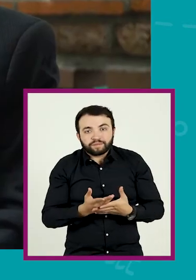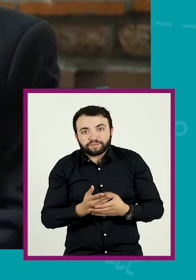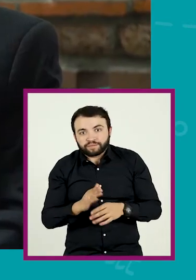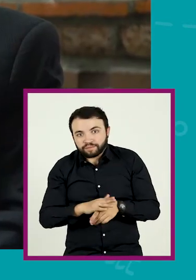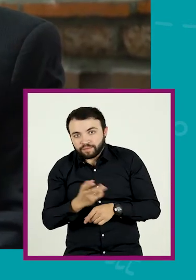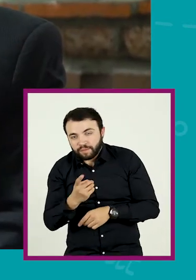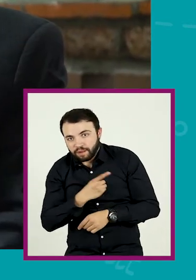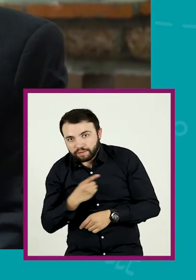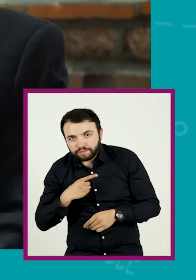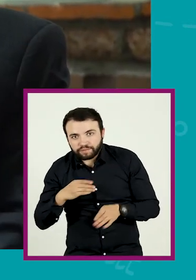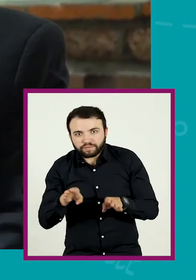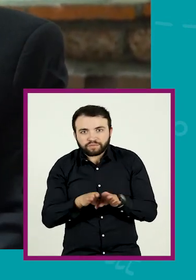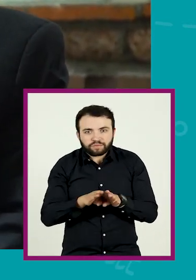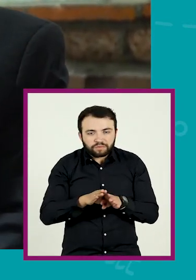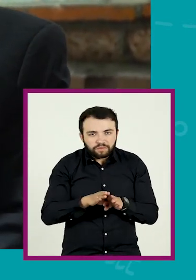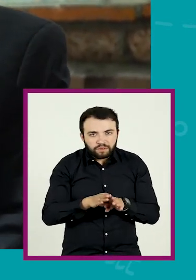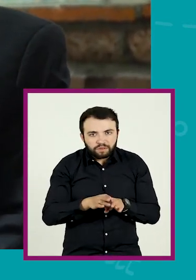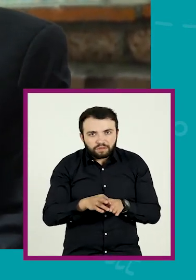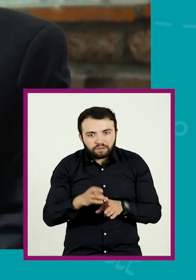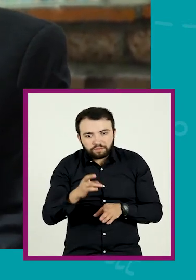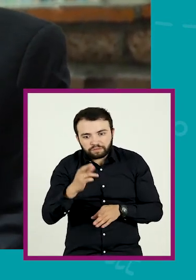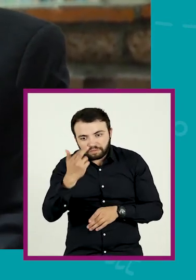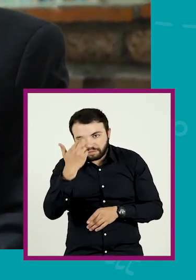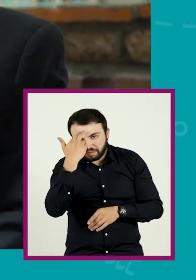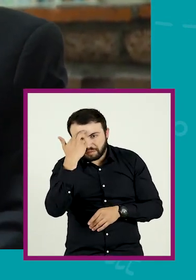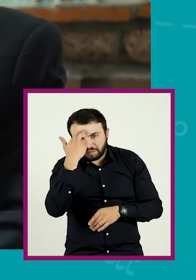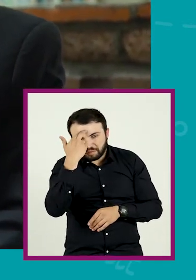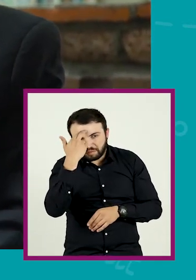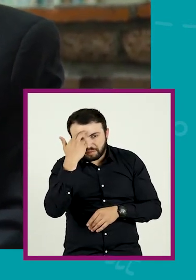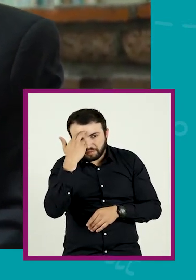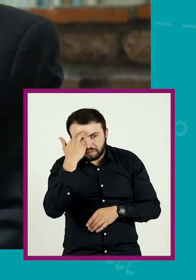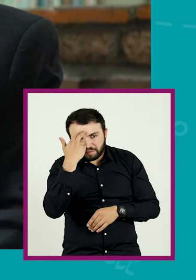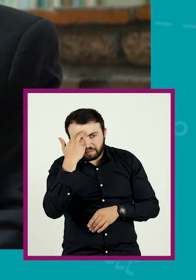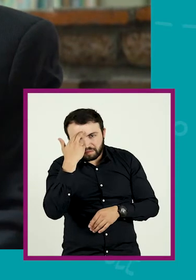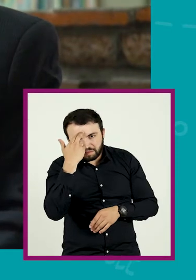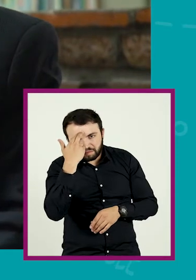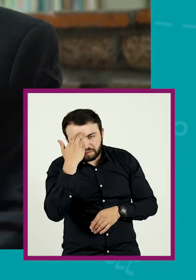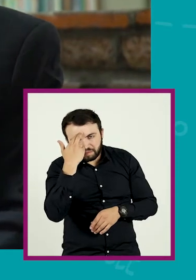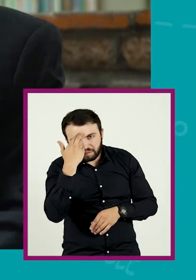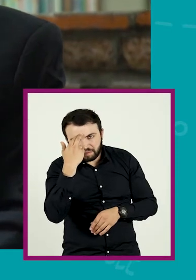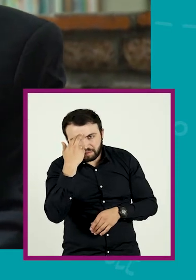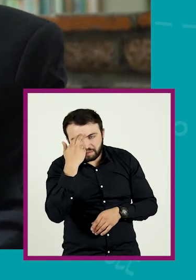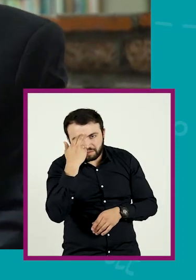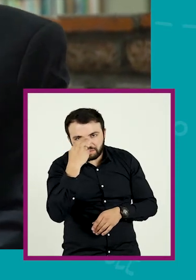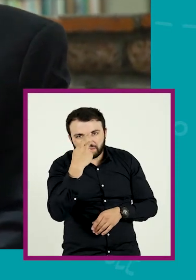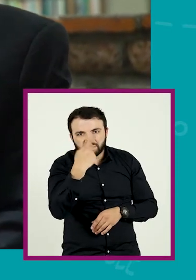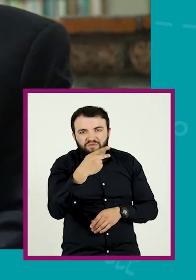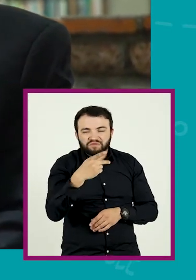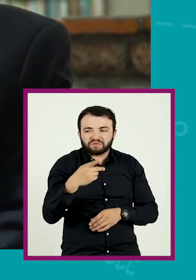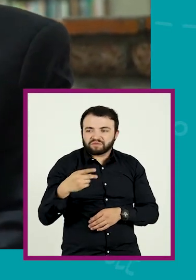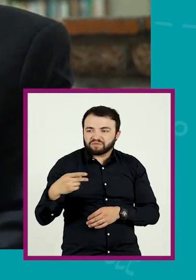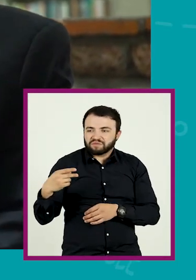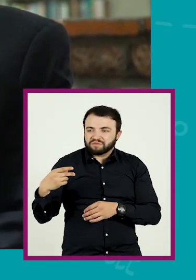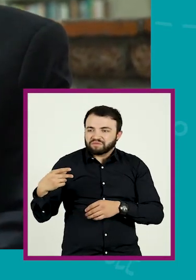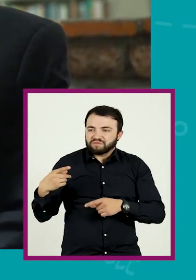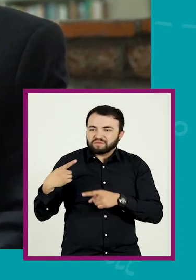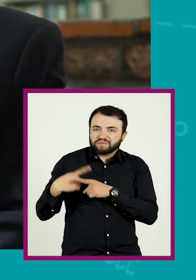Sería bueno también recordar, tú sabes mucho más que yo de esas cosas, todas las implicaciones que esto tiene en la ética,